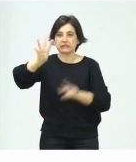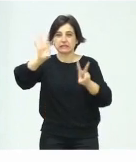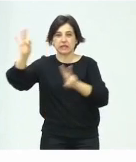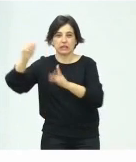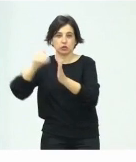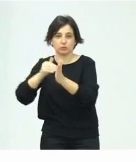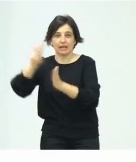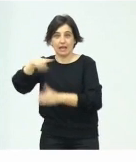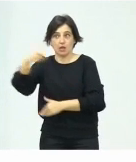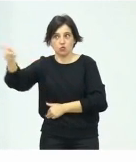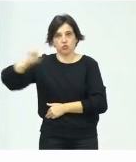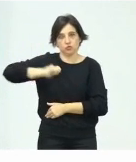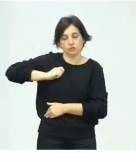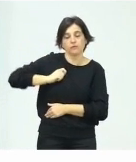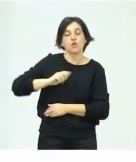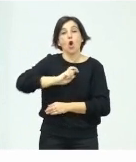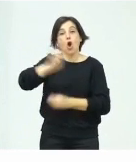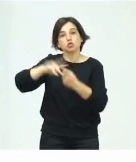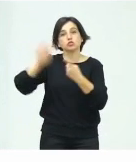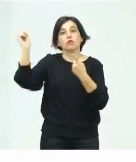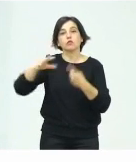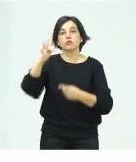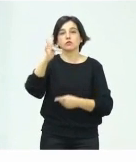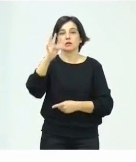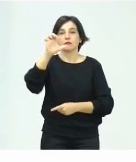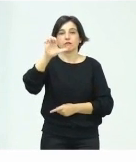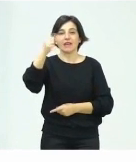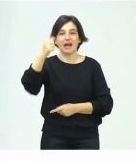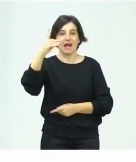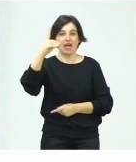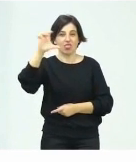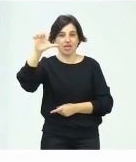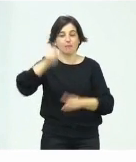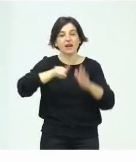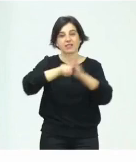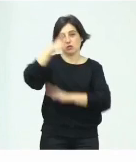43.700.000 euros. Los FEADER, los Fondos Europeos de Desarrollo Rural, con